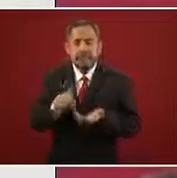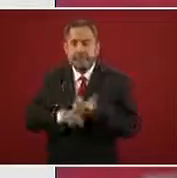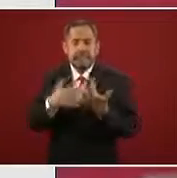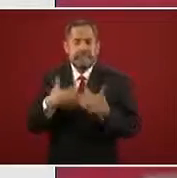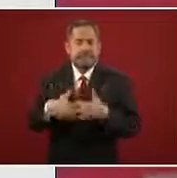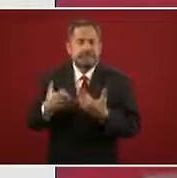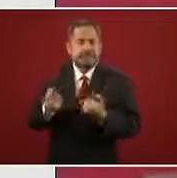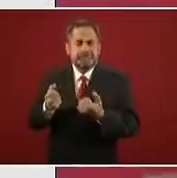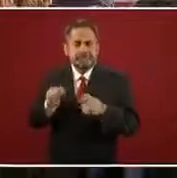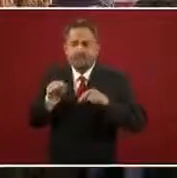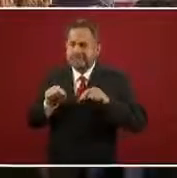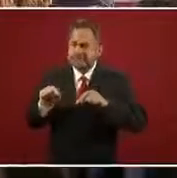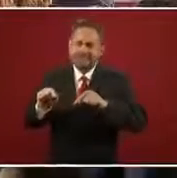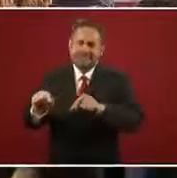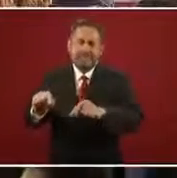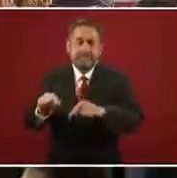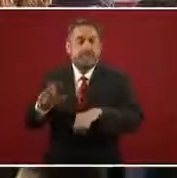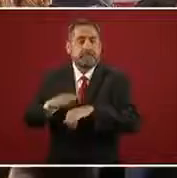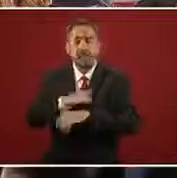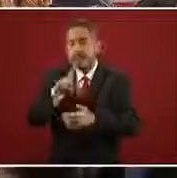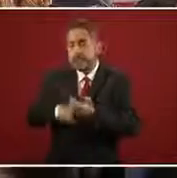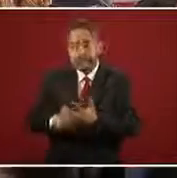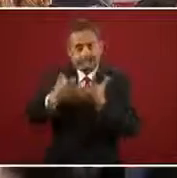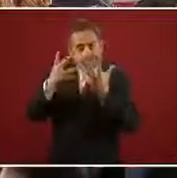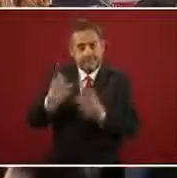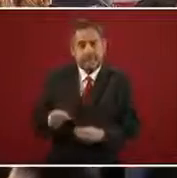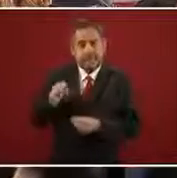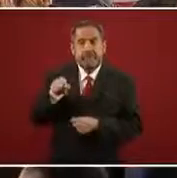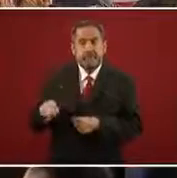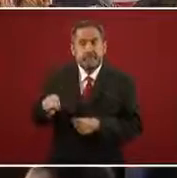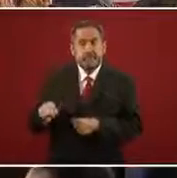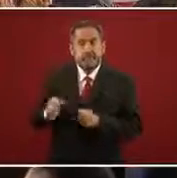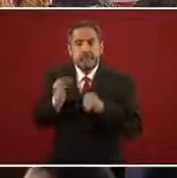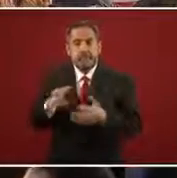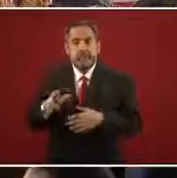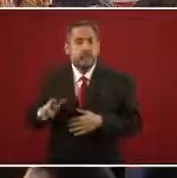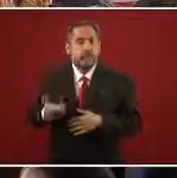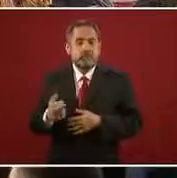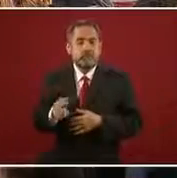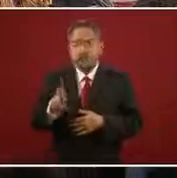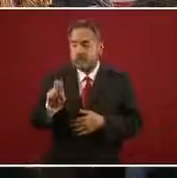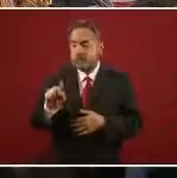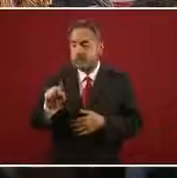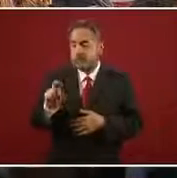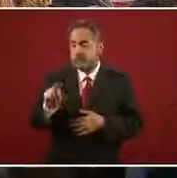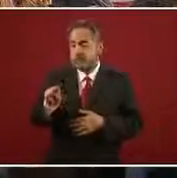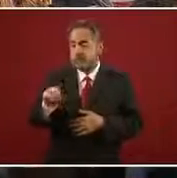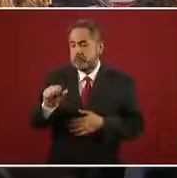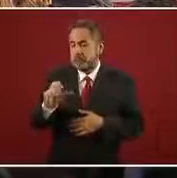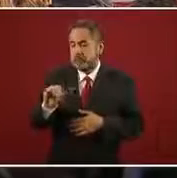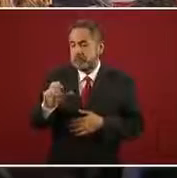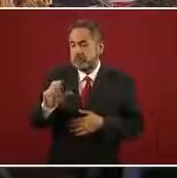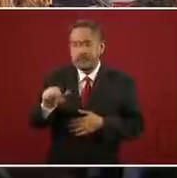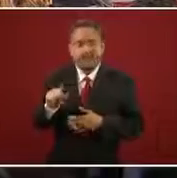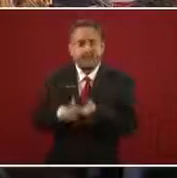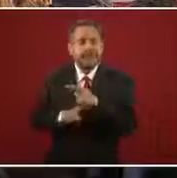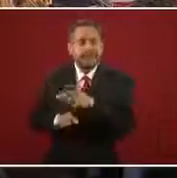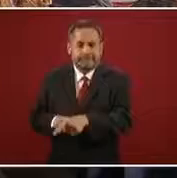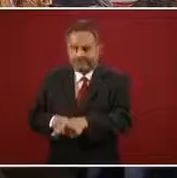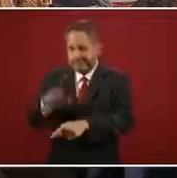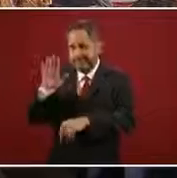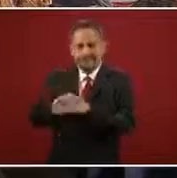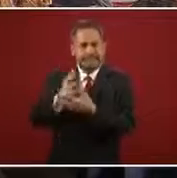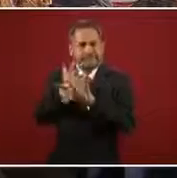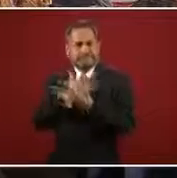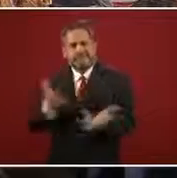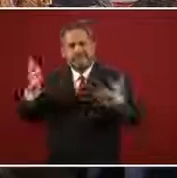qué? Porque aquí tenemos el río Sumacinta, es el río más grande